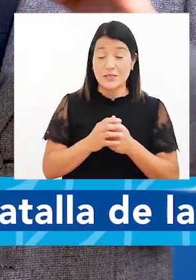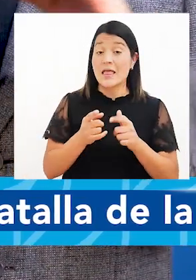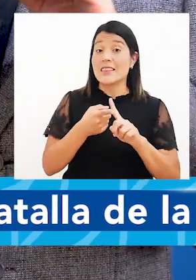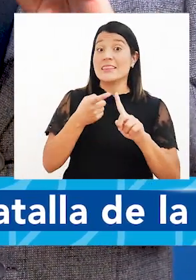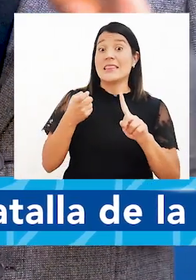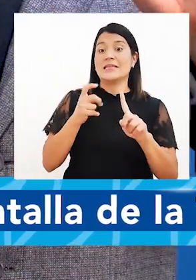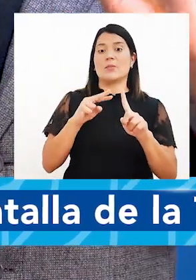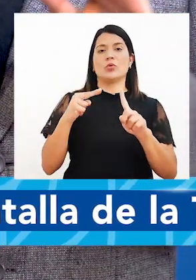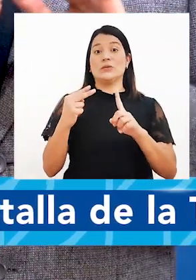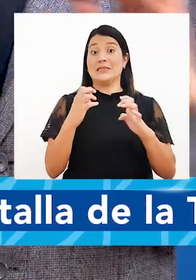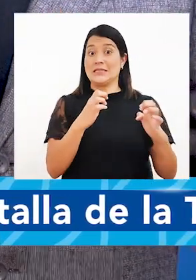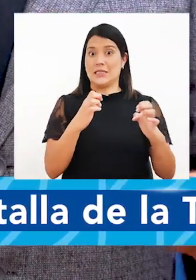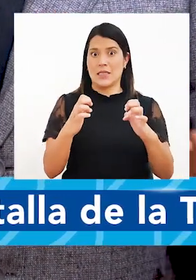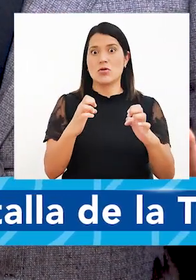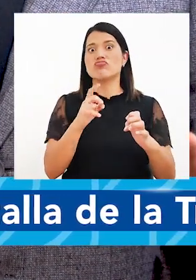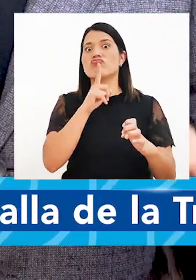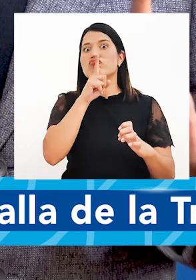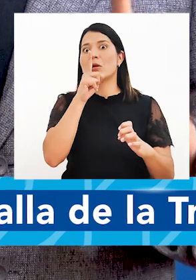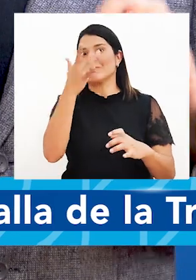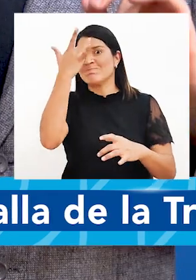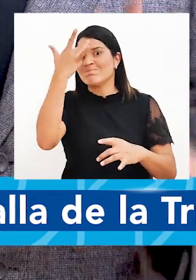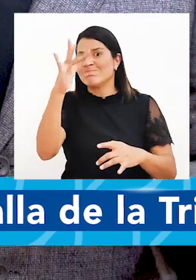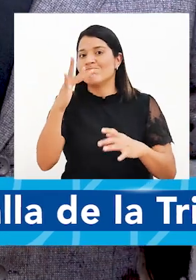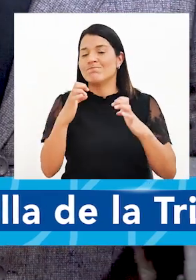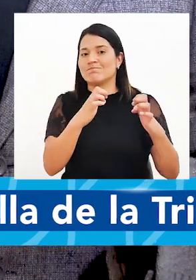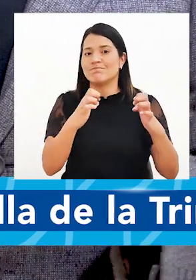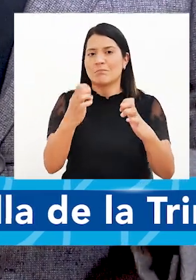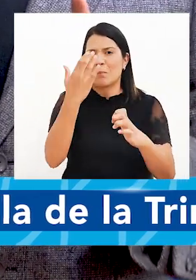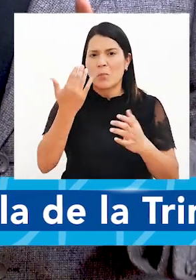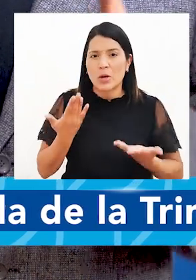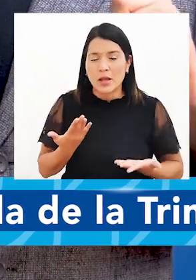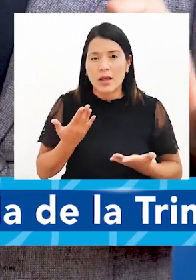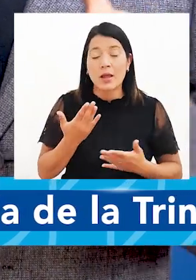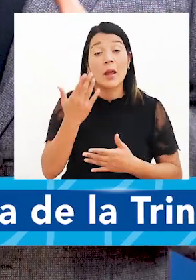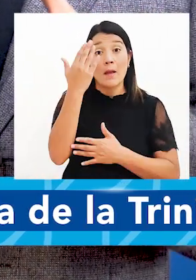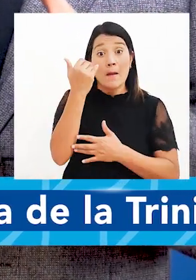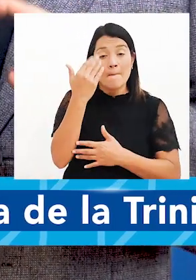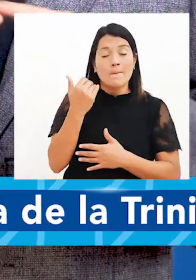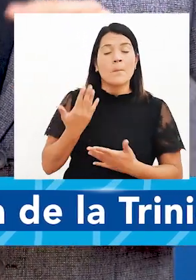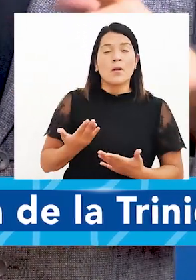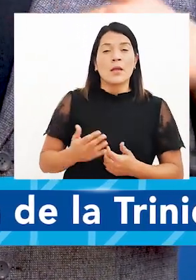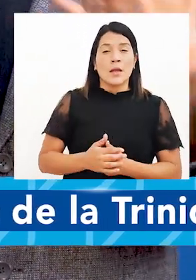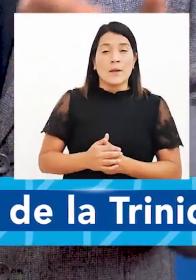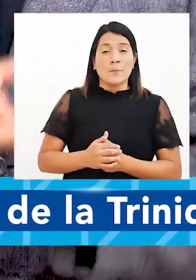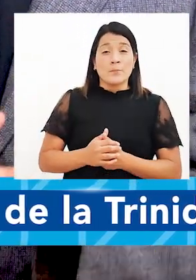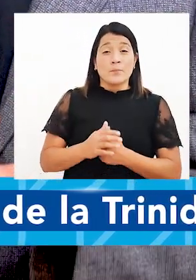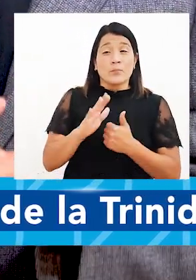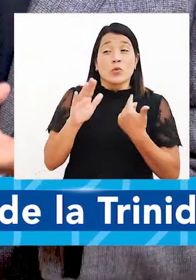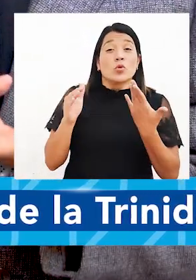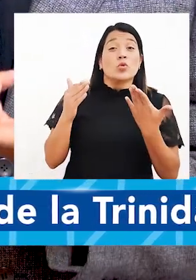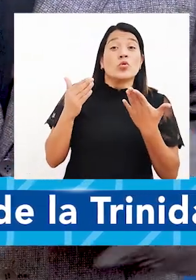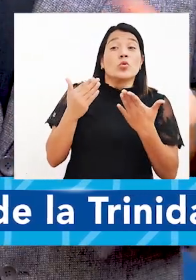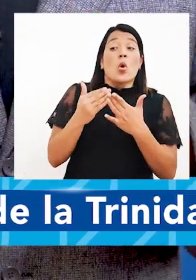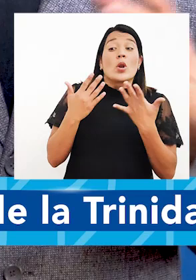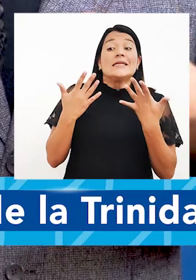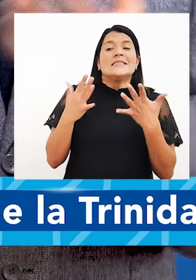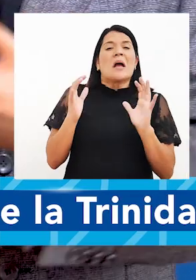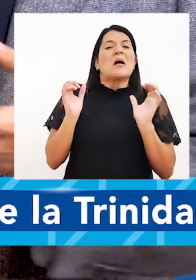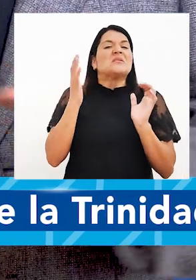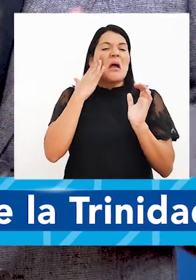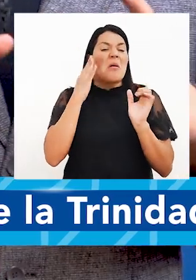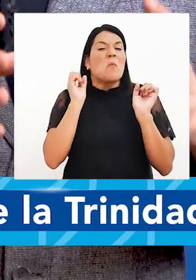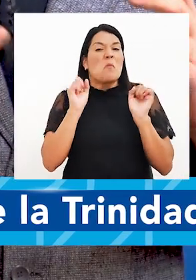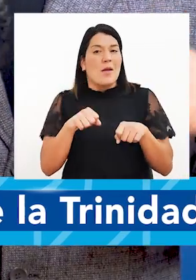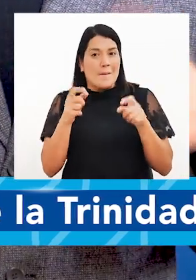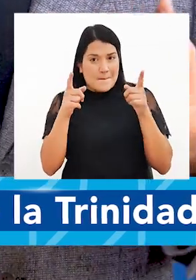una estrategia brillante. ¿Por qué? Porque lo predecible, digámoslo